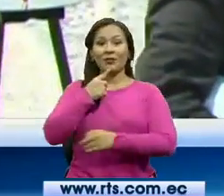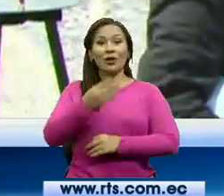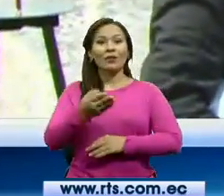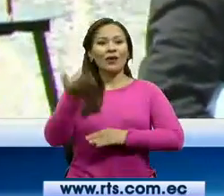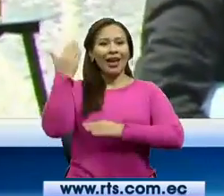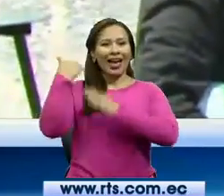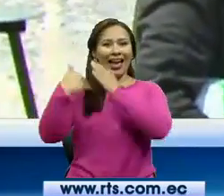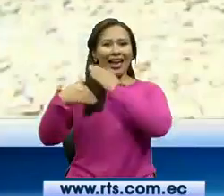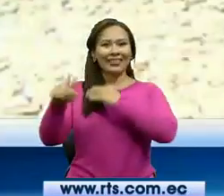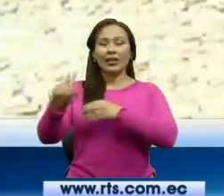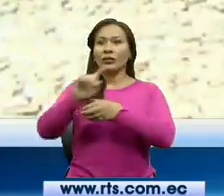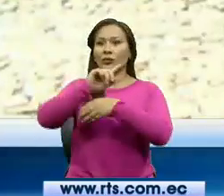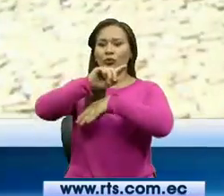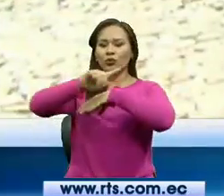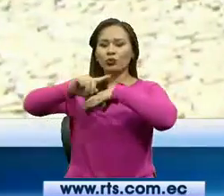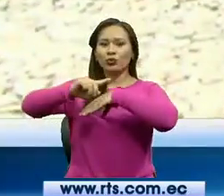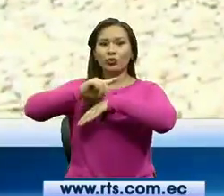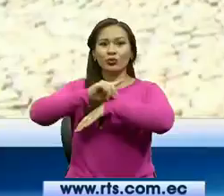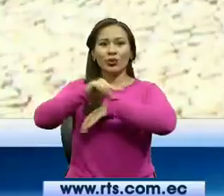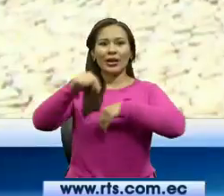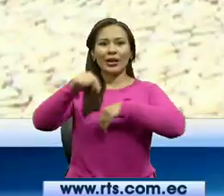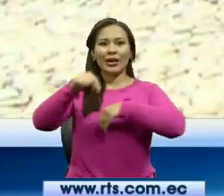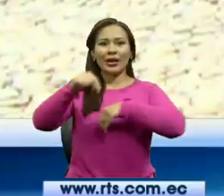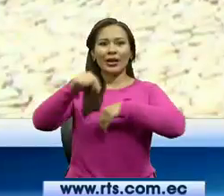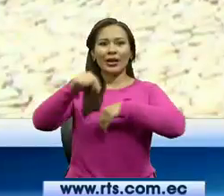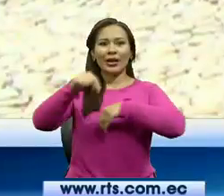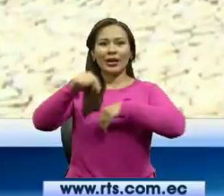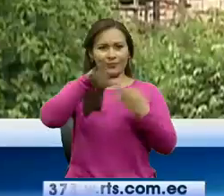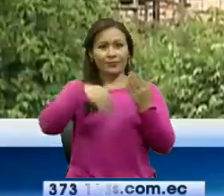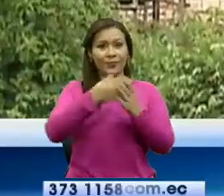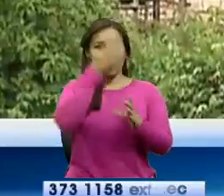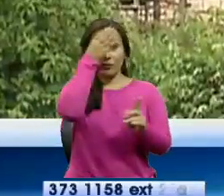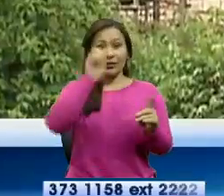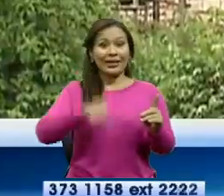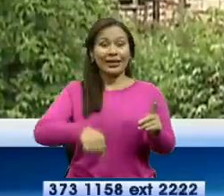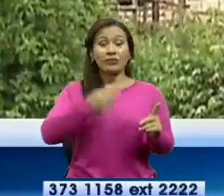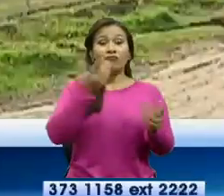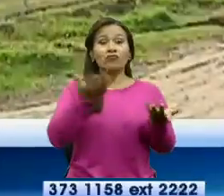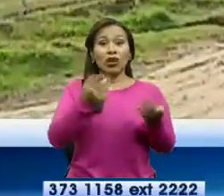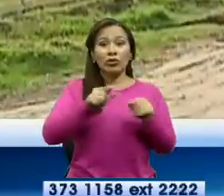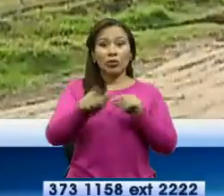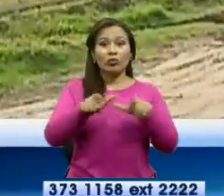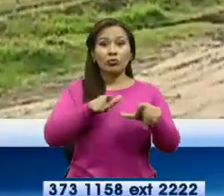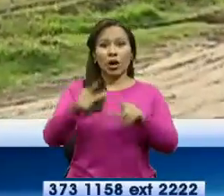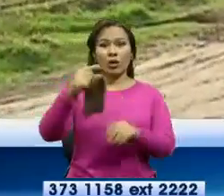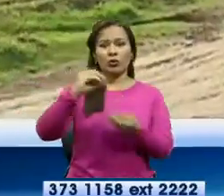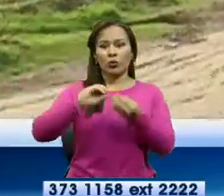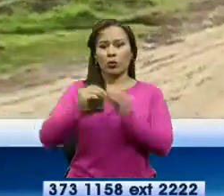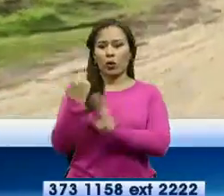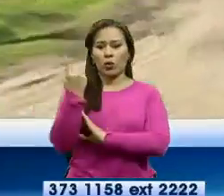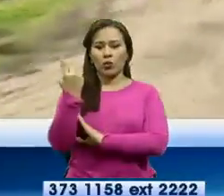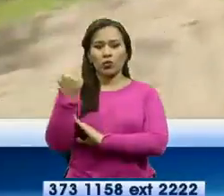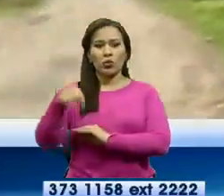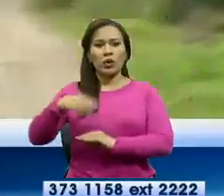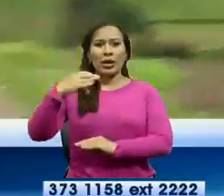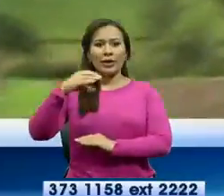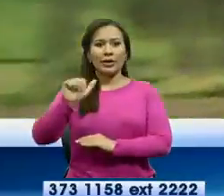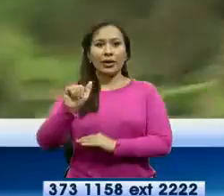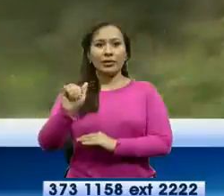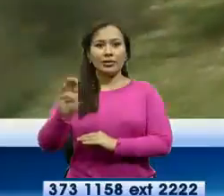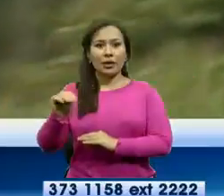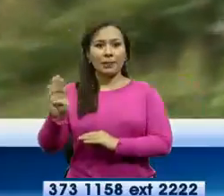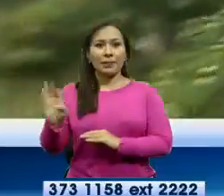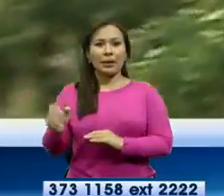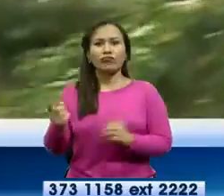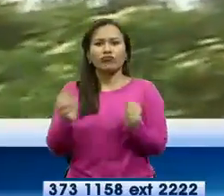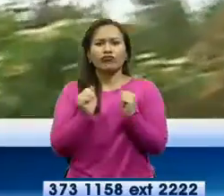antigua de esta región, los Andes ecuatoriales. Estamos en la comunidad Santo Domingo número 1, que pertenece al cantón Cayambe, una zona muy